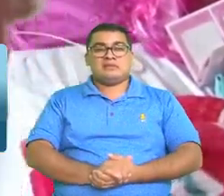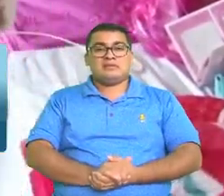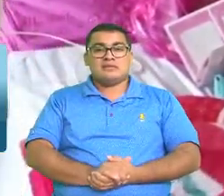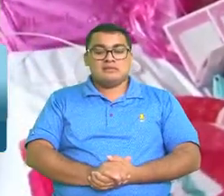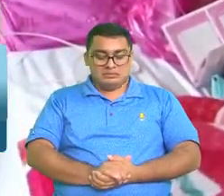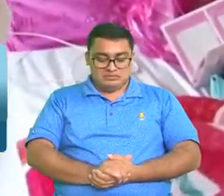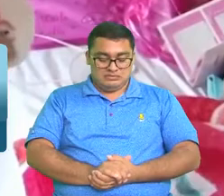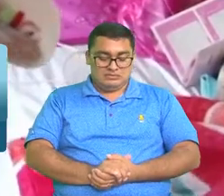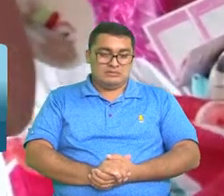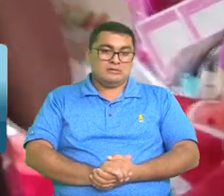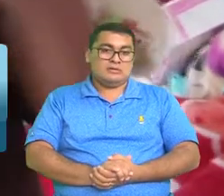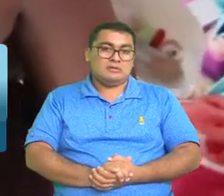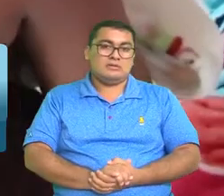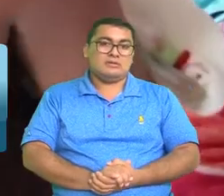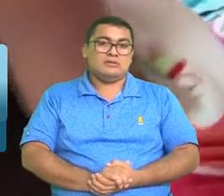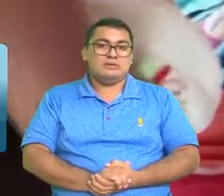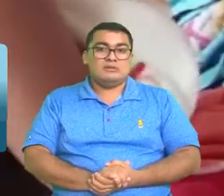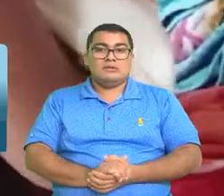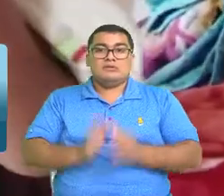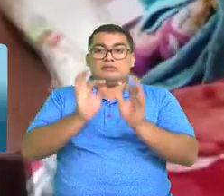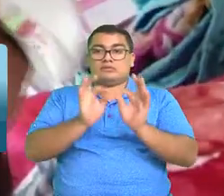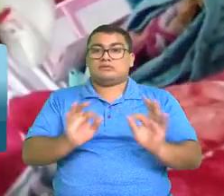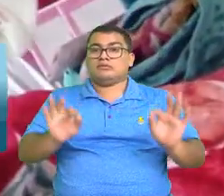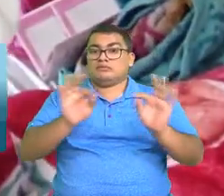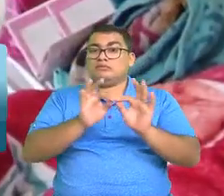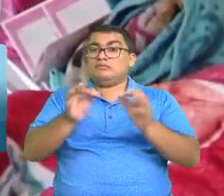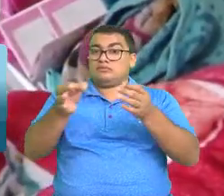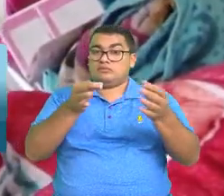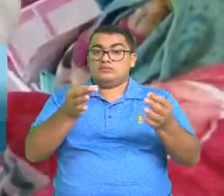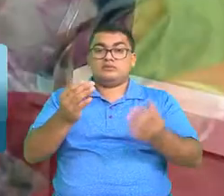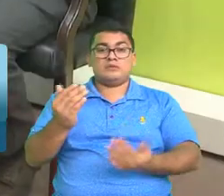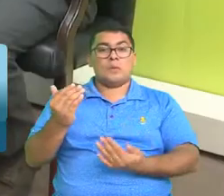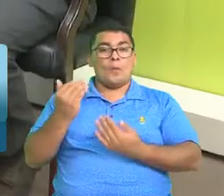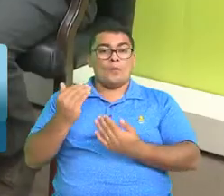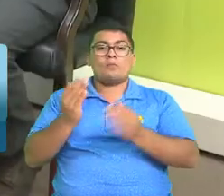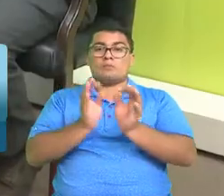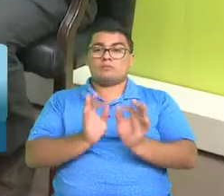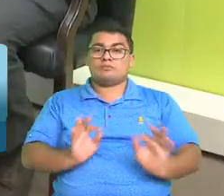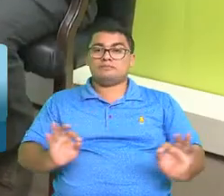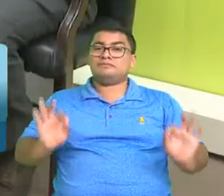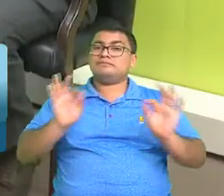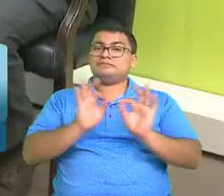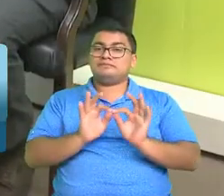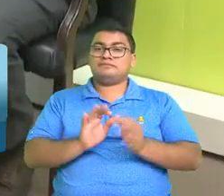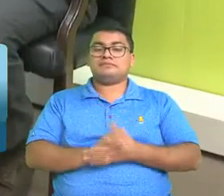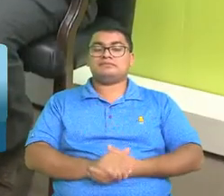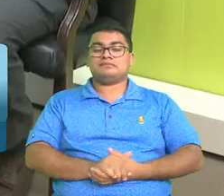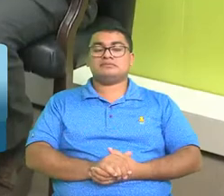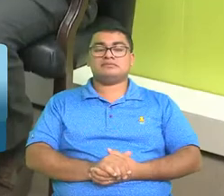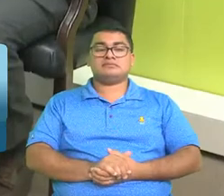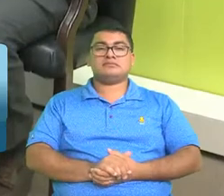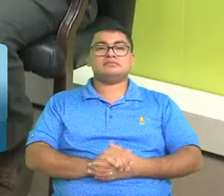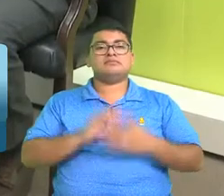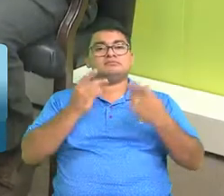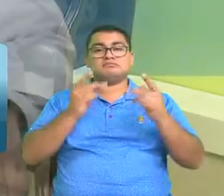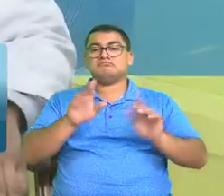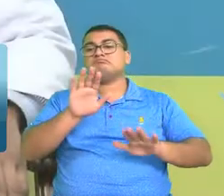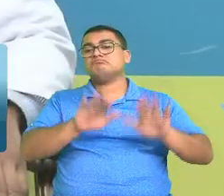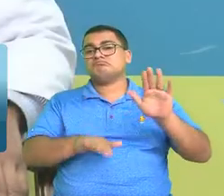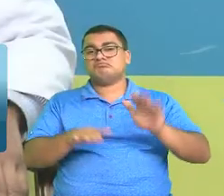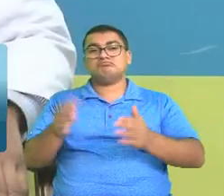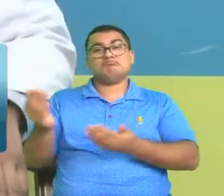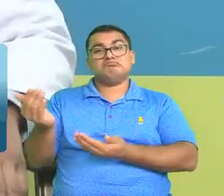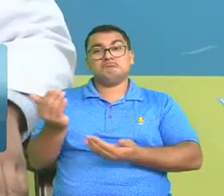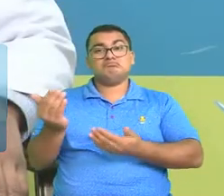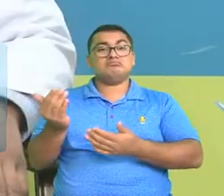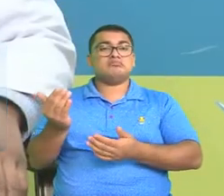mira, yo lo que quiero hacerte hincapié es que la lactancia materna es fundamental, ¿verdad? Pero a veces los niños